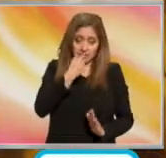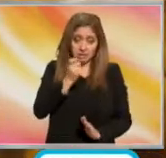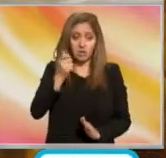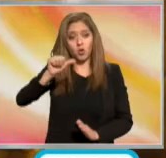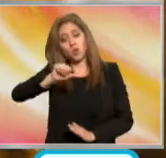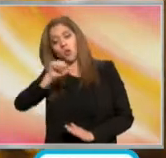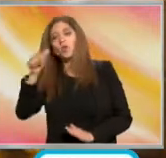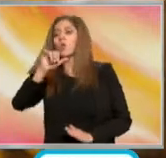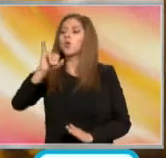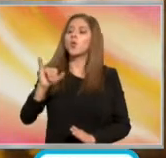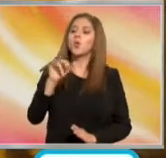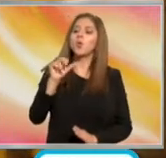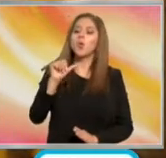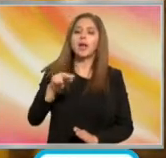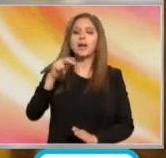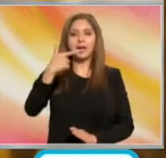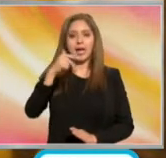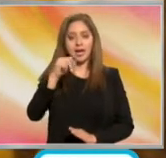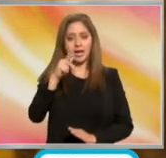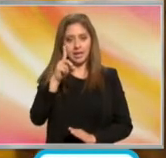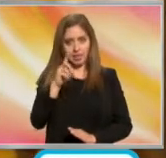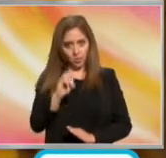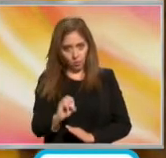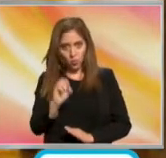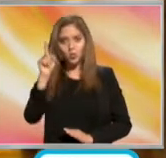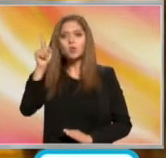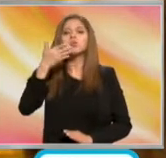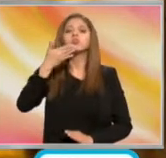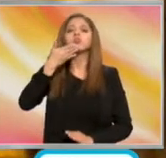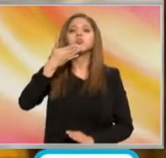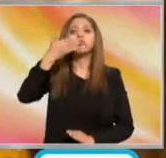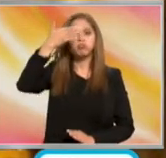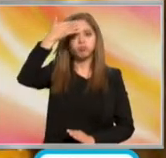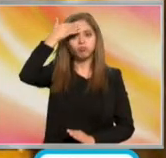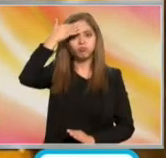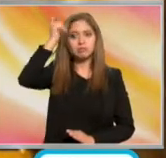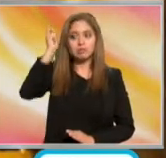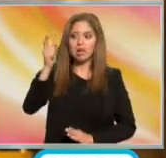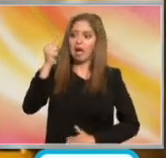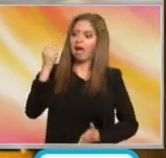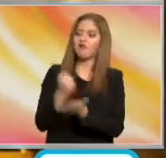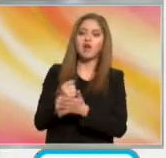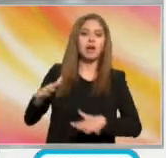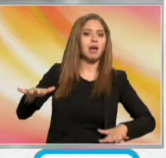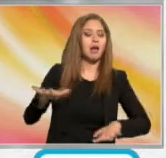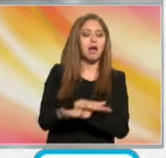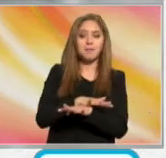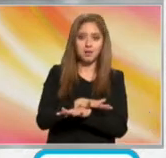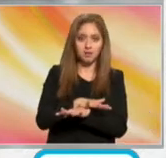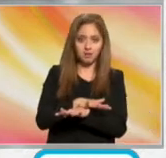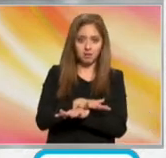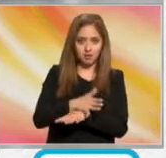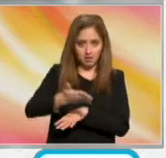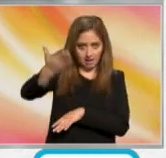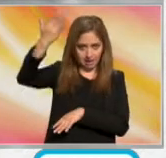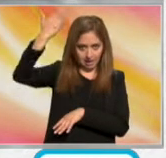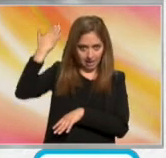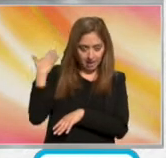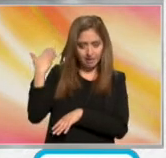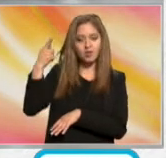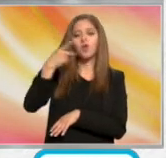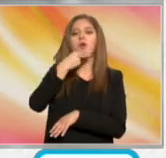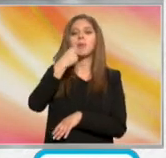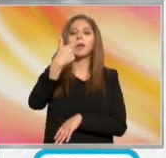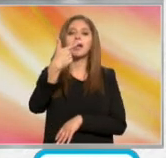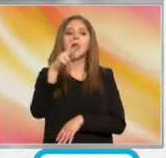conquistador, Juan Garrido, que era Sí. morisco, era de esos musulmanes que los habían convertido a fuerza después de la toma de Granada. O sea,